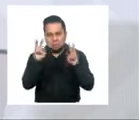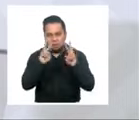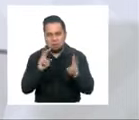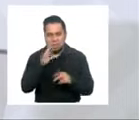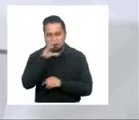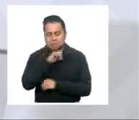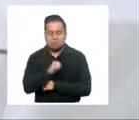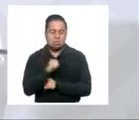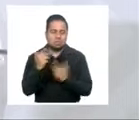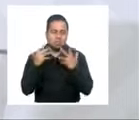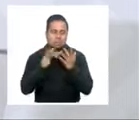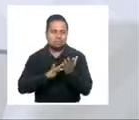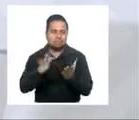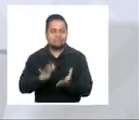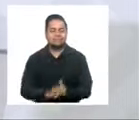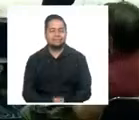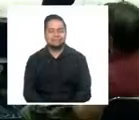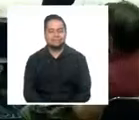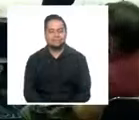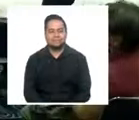mucho calorcito. Muchas gracias.